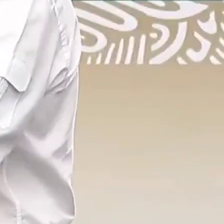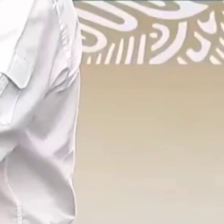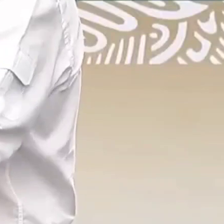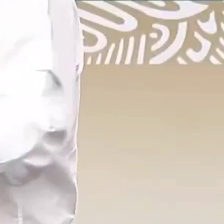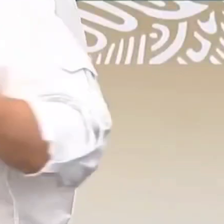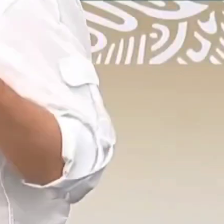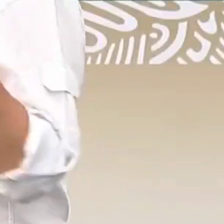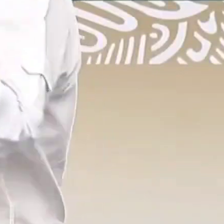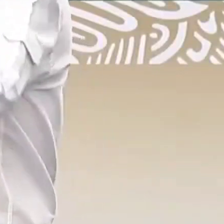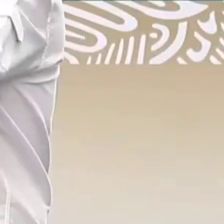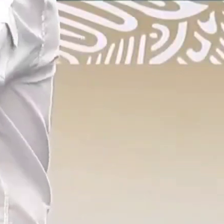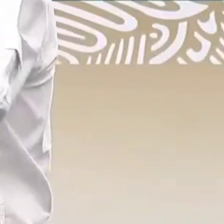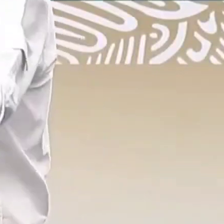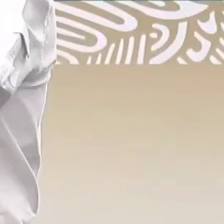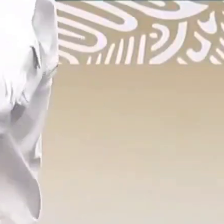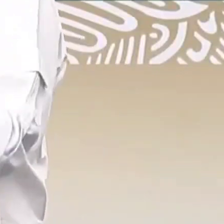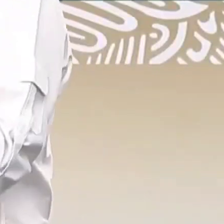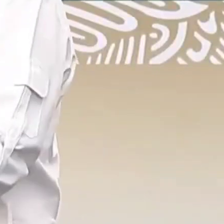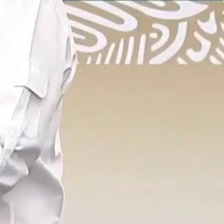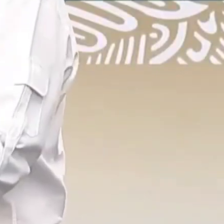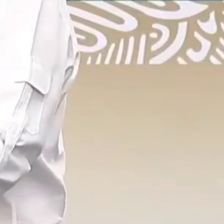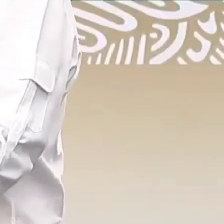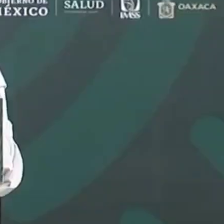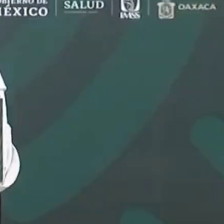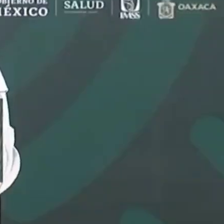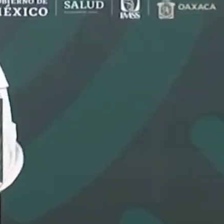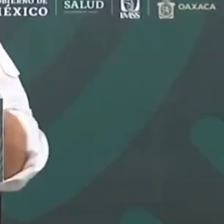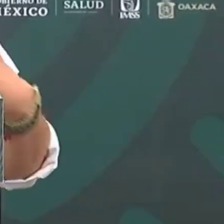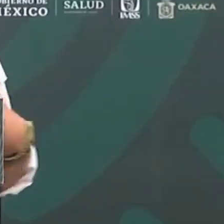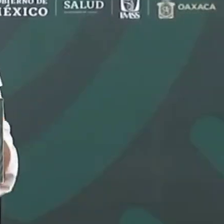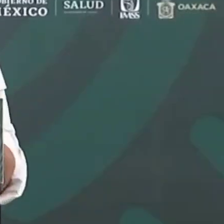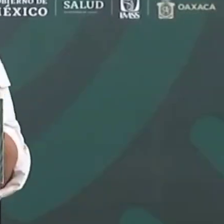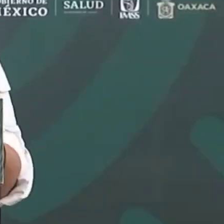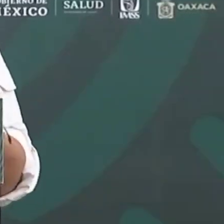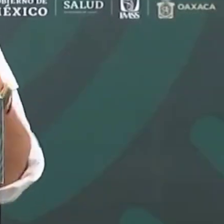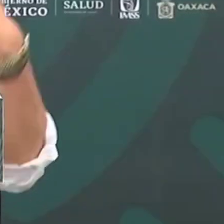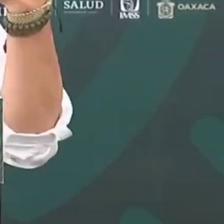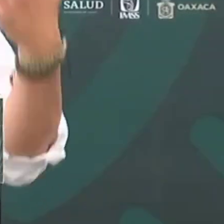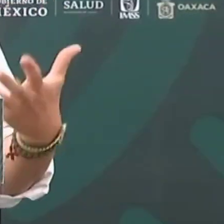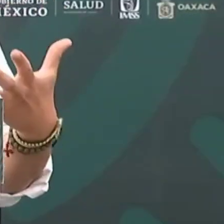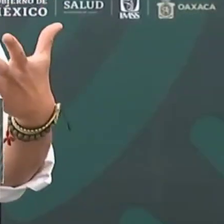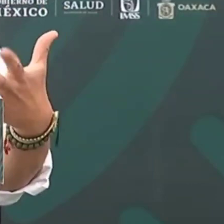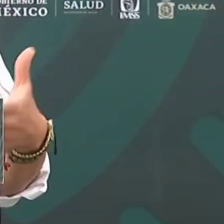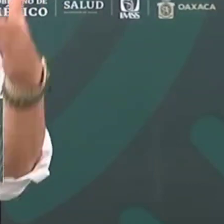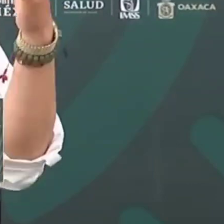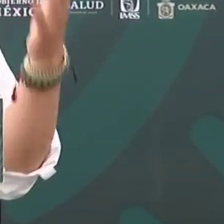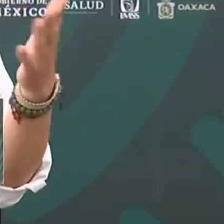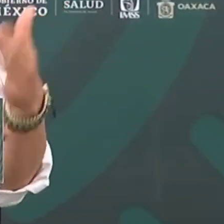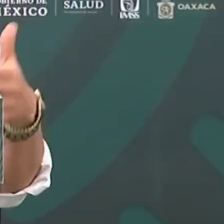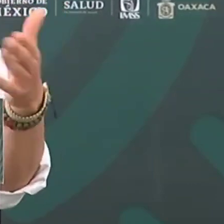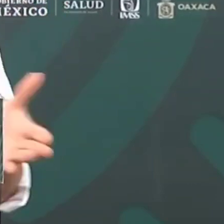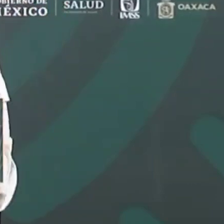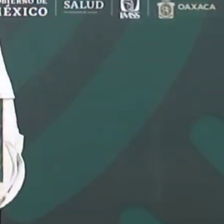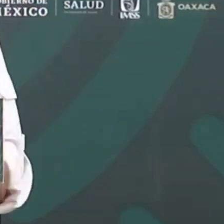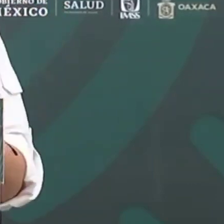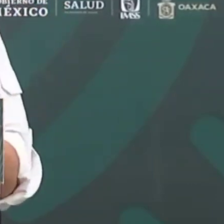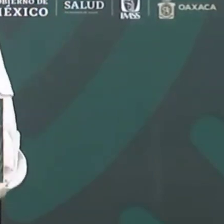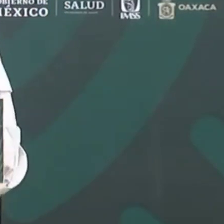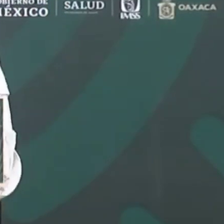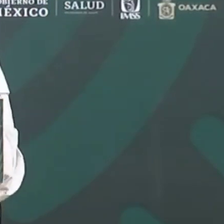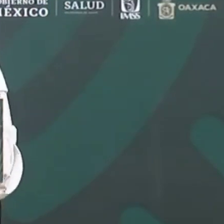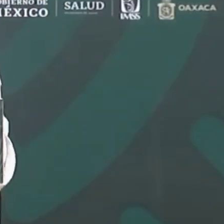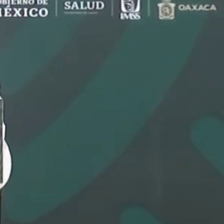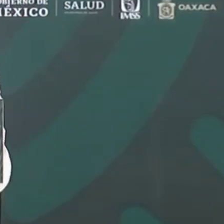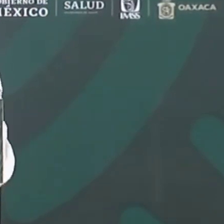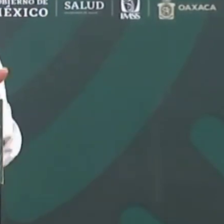del último año, los que están ya por terminar su especialidad y que tienen que hacer una rotación de campo de 6 o 4 meses